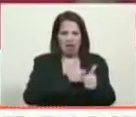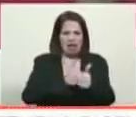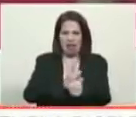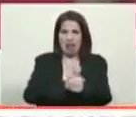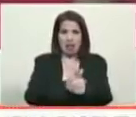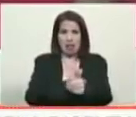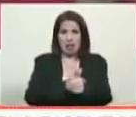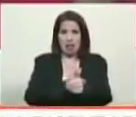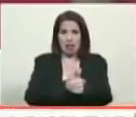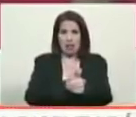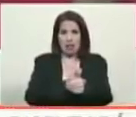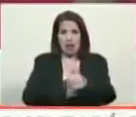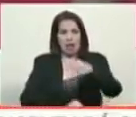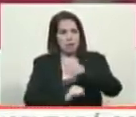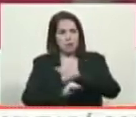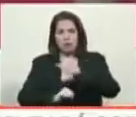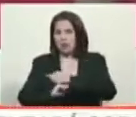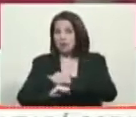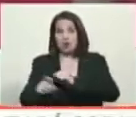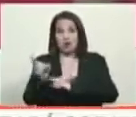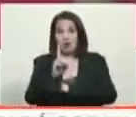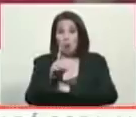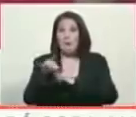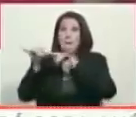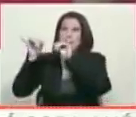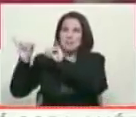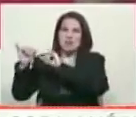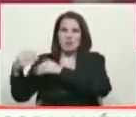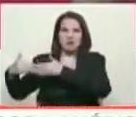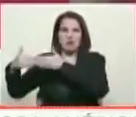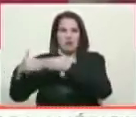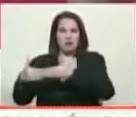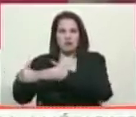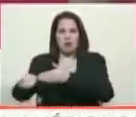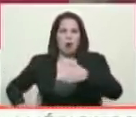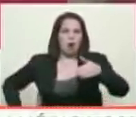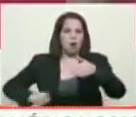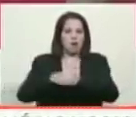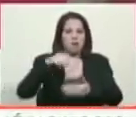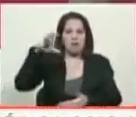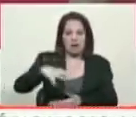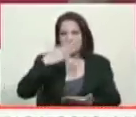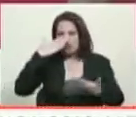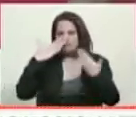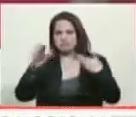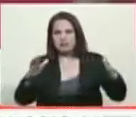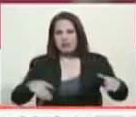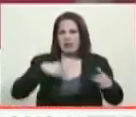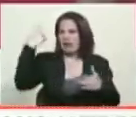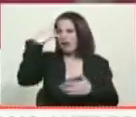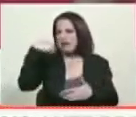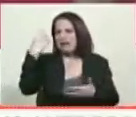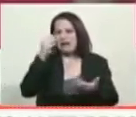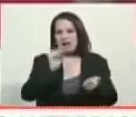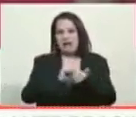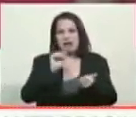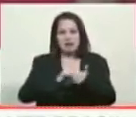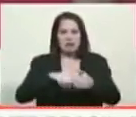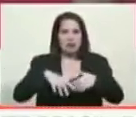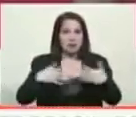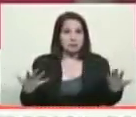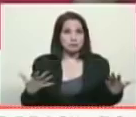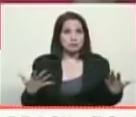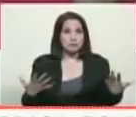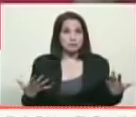alguien. Son ellos los que están dando el golpe de Estado en Venezuela. Yo le voy a preguntar al pueblo del Zulia y